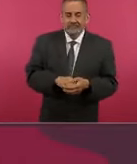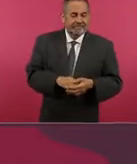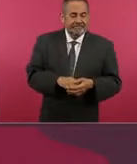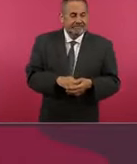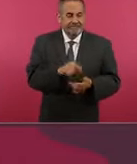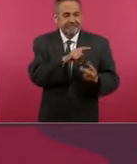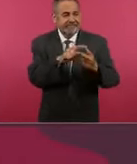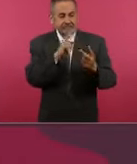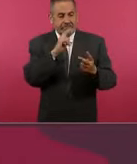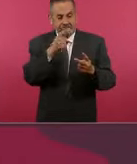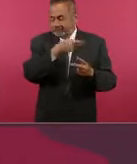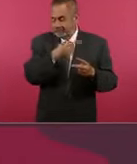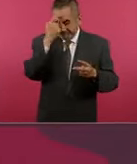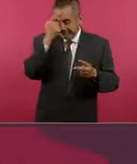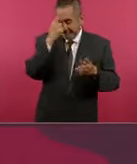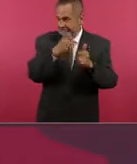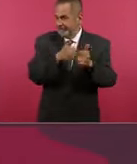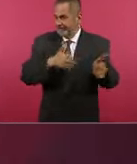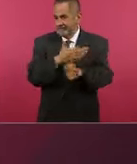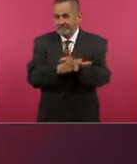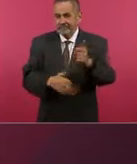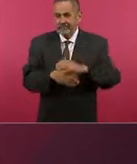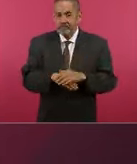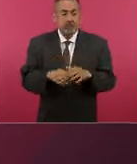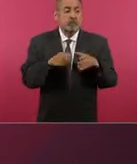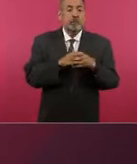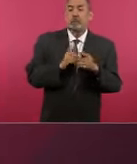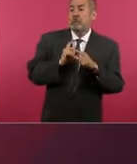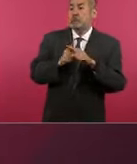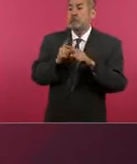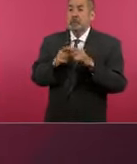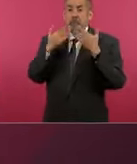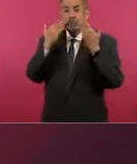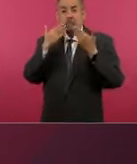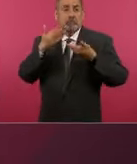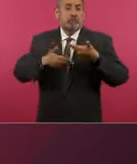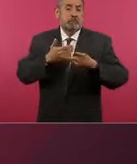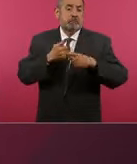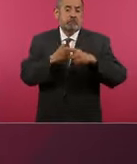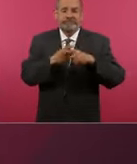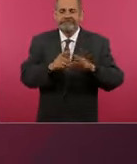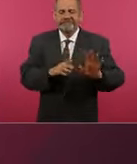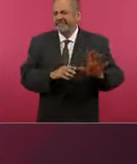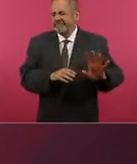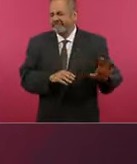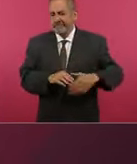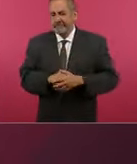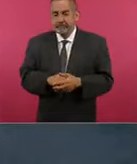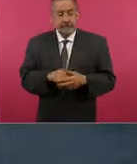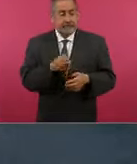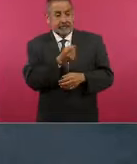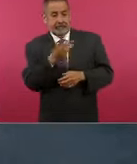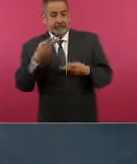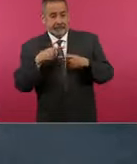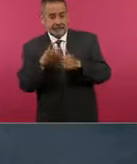retrógradas y no con los progres buena ondita, porque los más